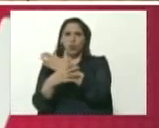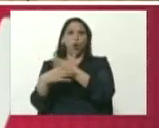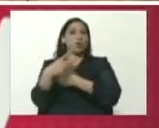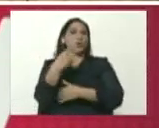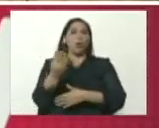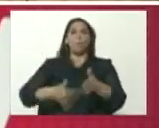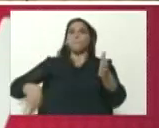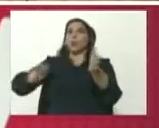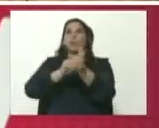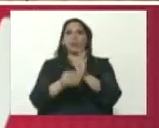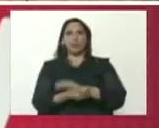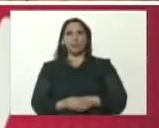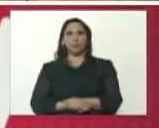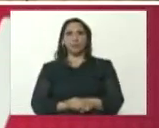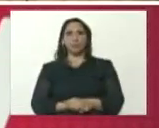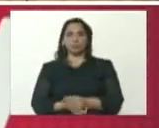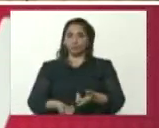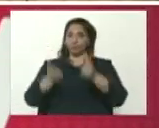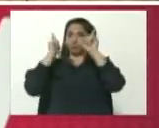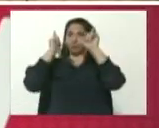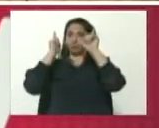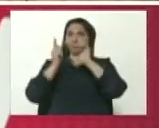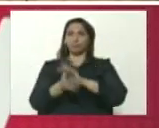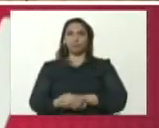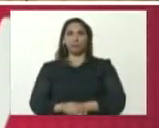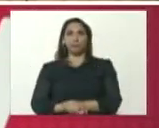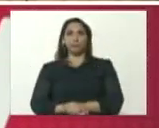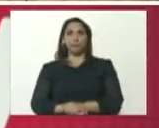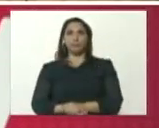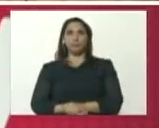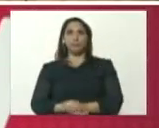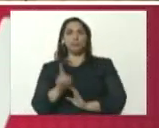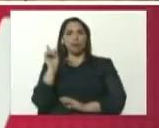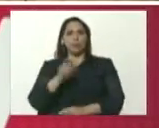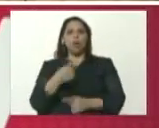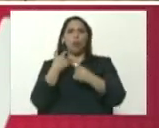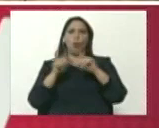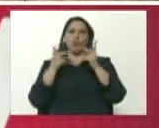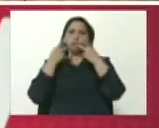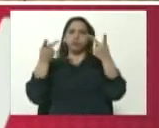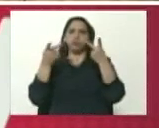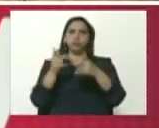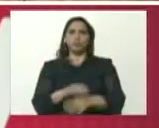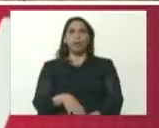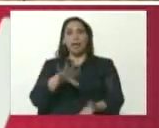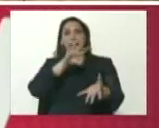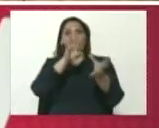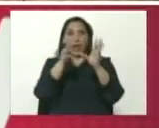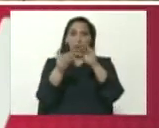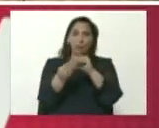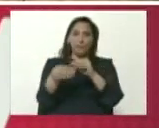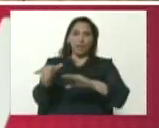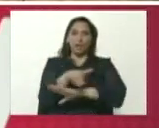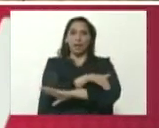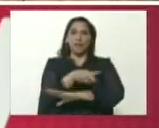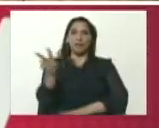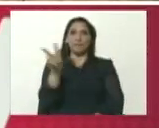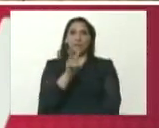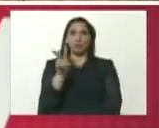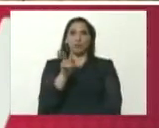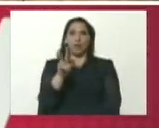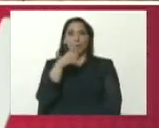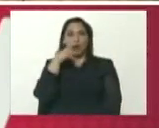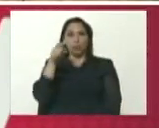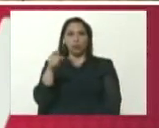volverás, cúmplase. Por aquí tengo arroba CLAT Calle Venezuela, Nicolás